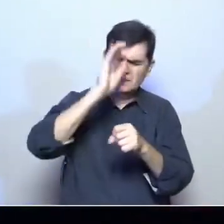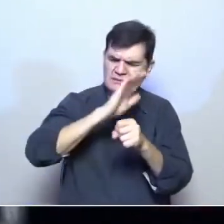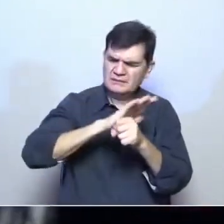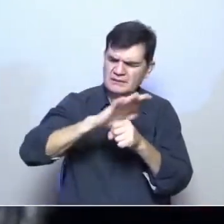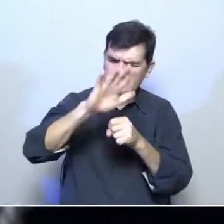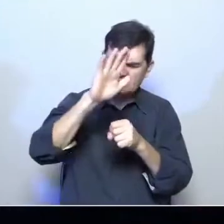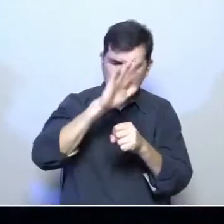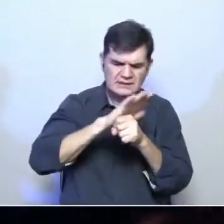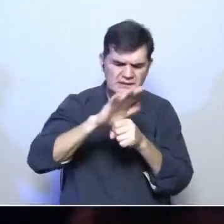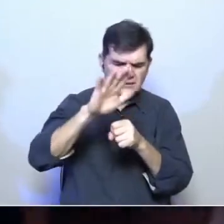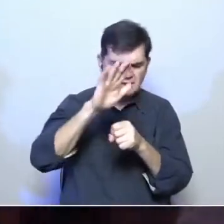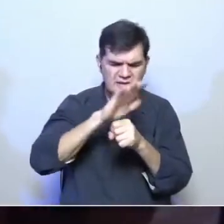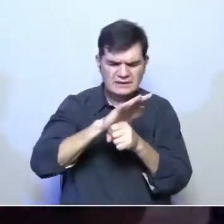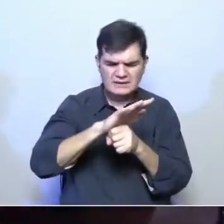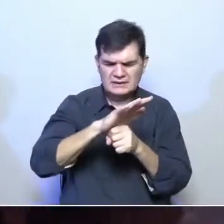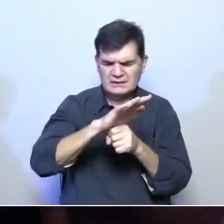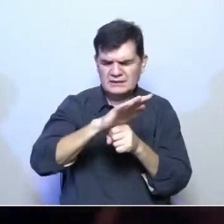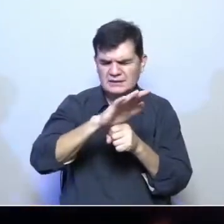Jesucristo basta.